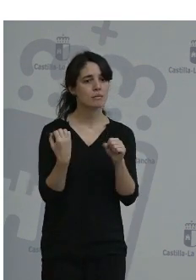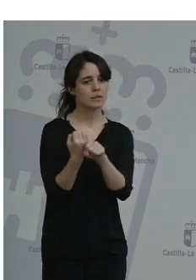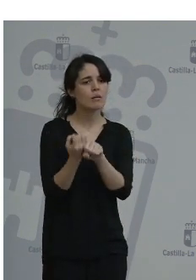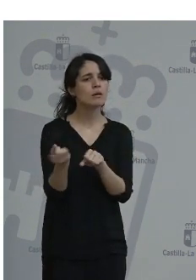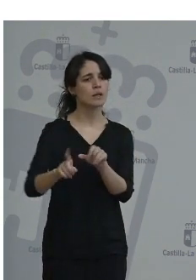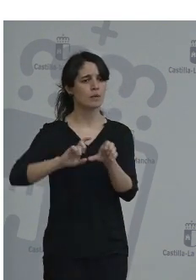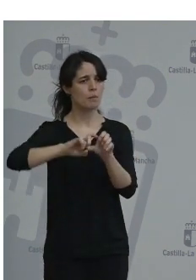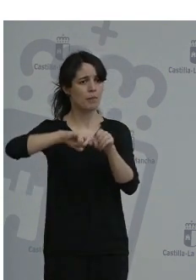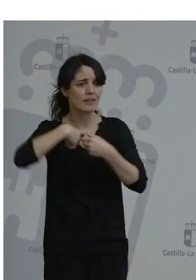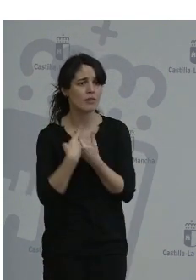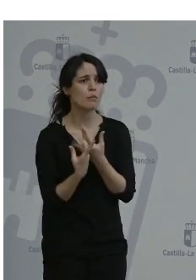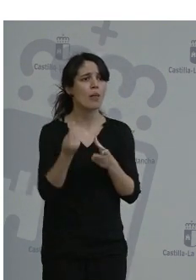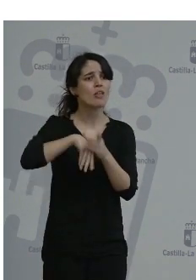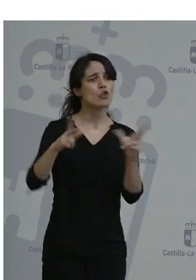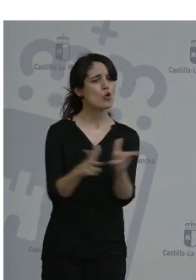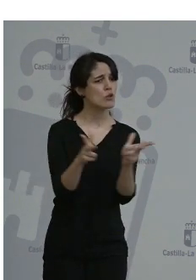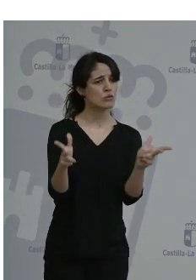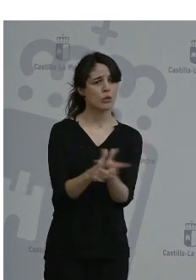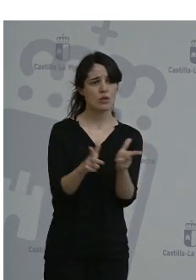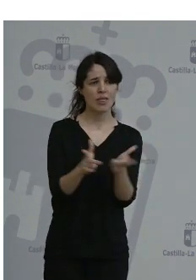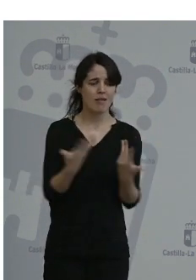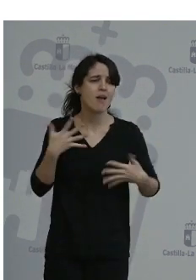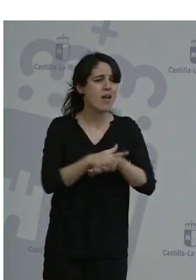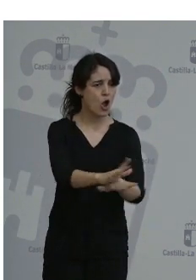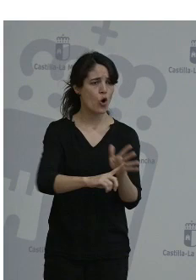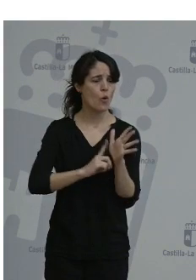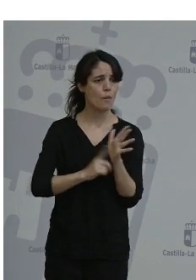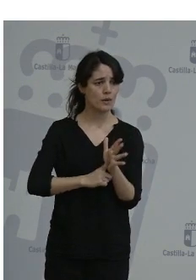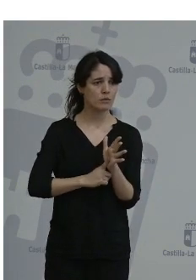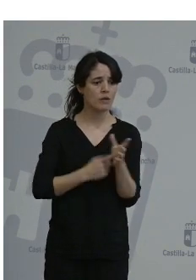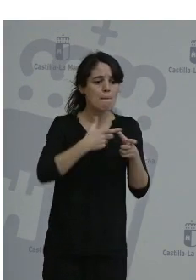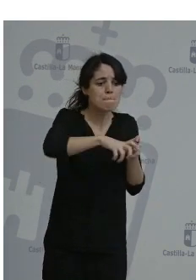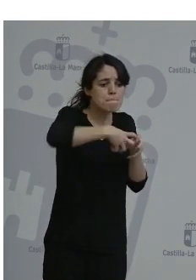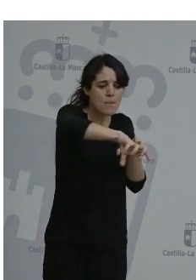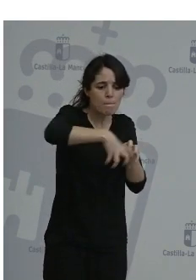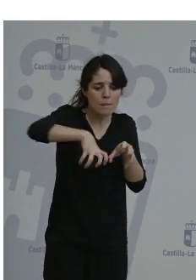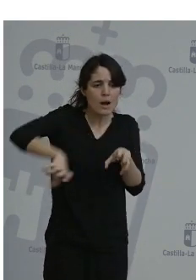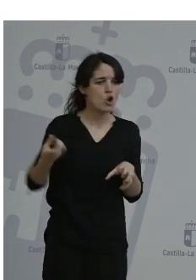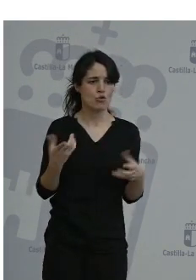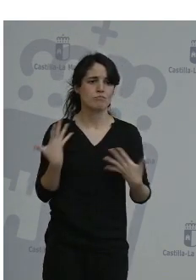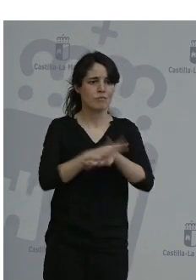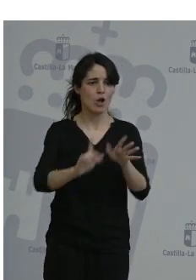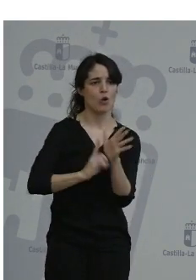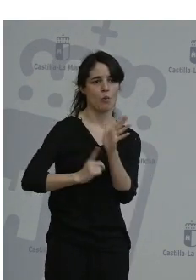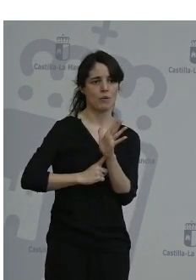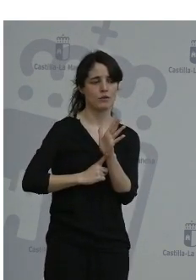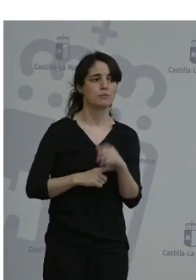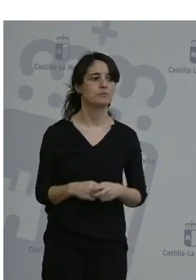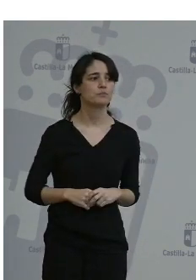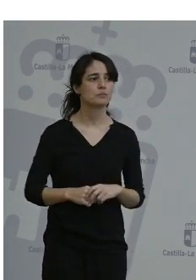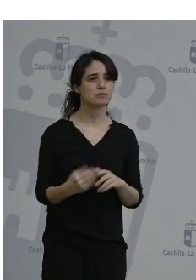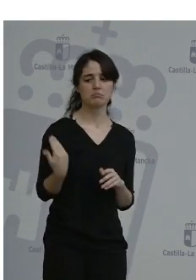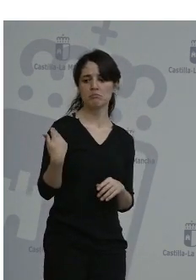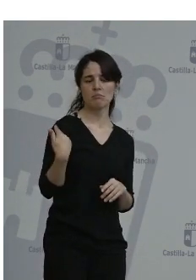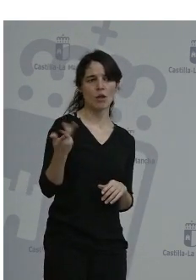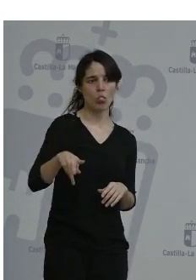participen en una sociedad totalmente inclusiva. No por partes, sino totalmente inclusiva. Hace poco más